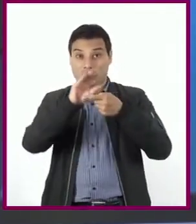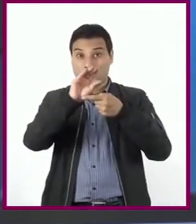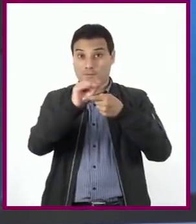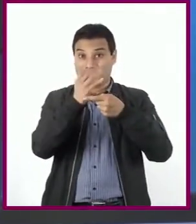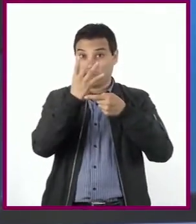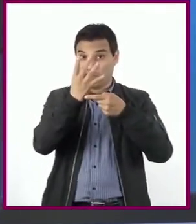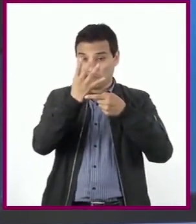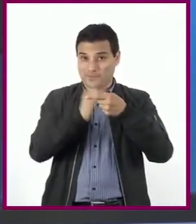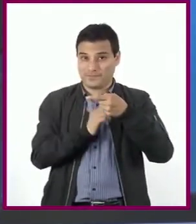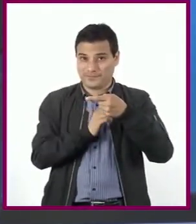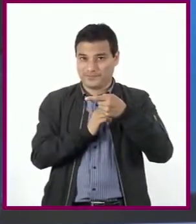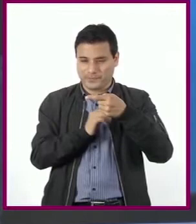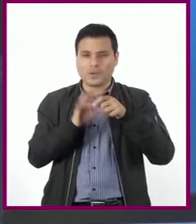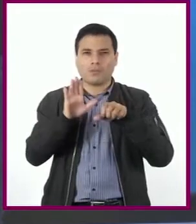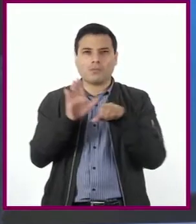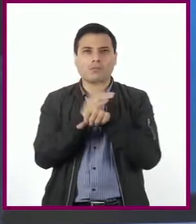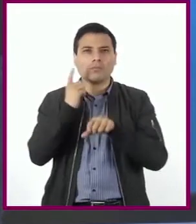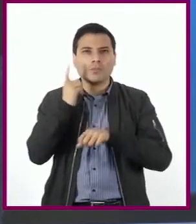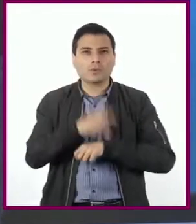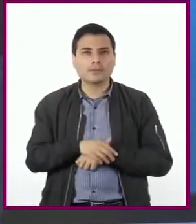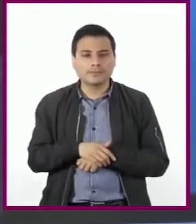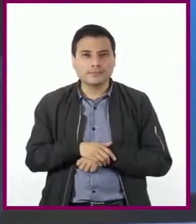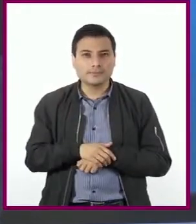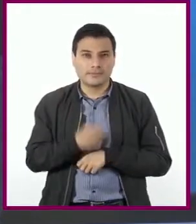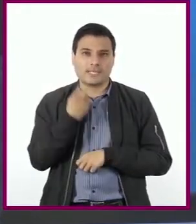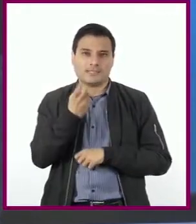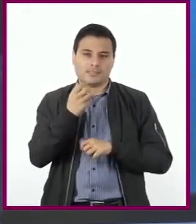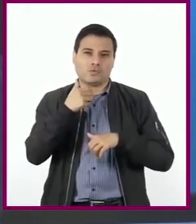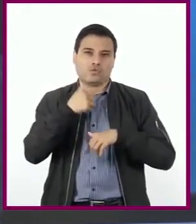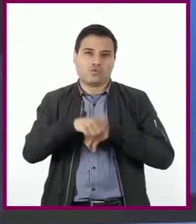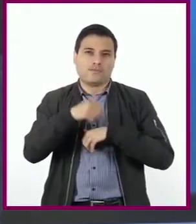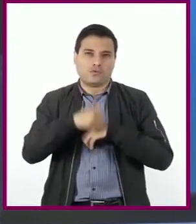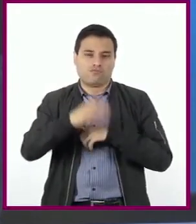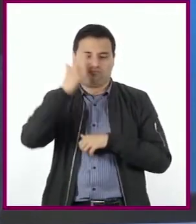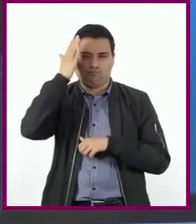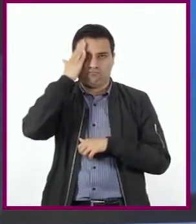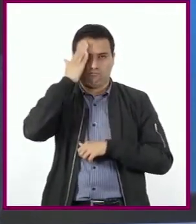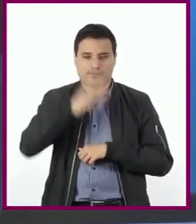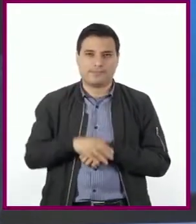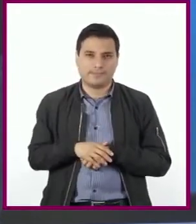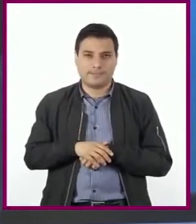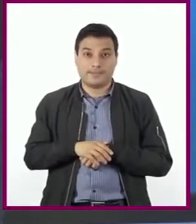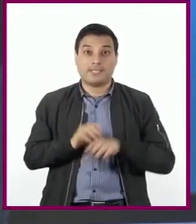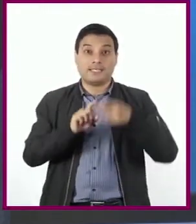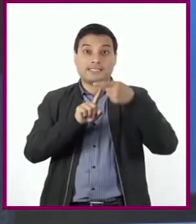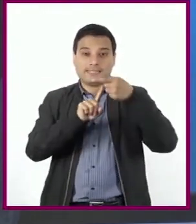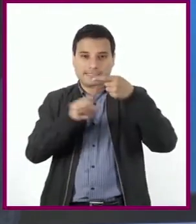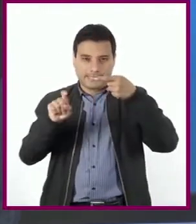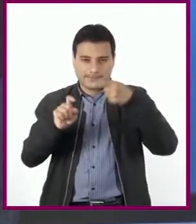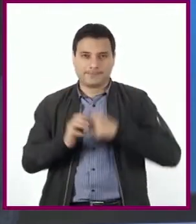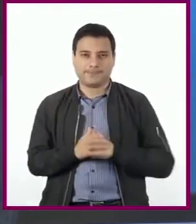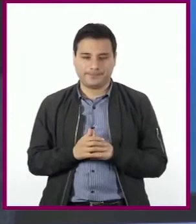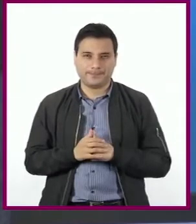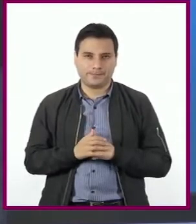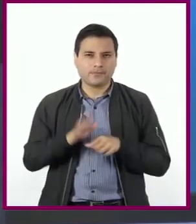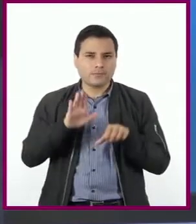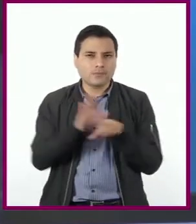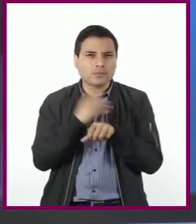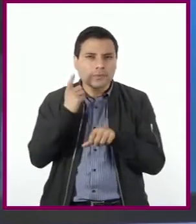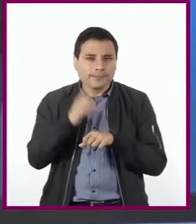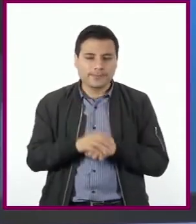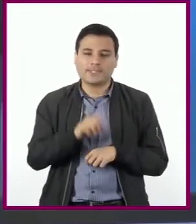en el numerador porque ahora este es el número primario de comparación. Y el 100 en el denominador, porque